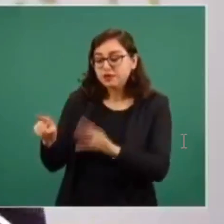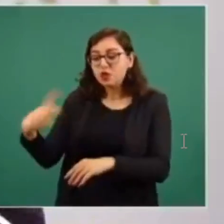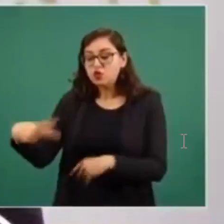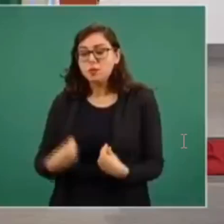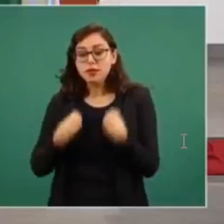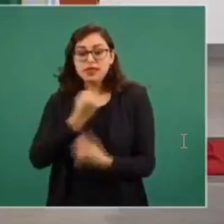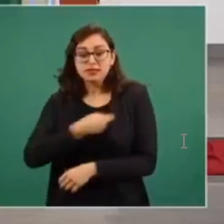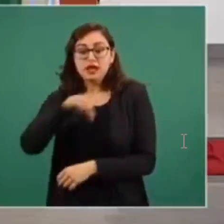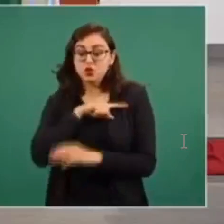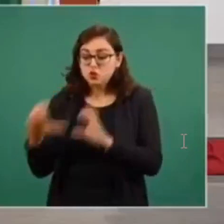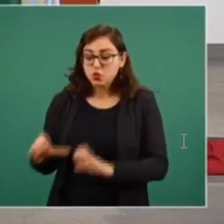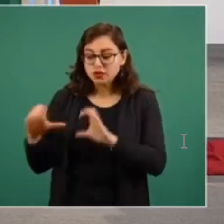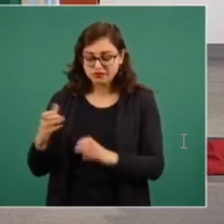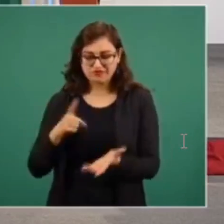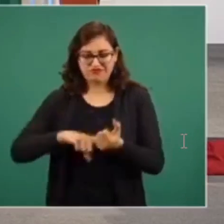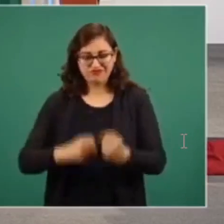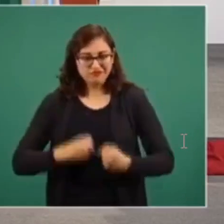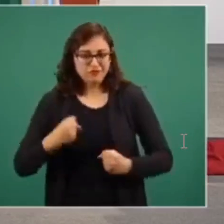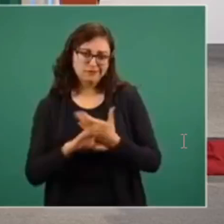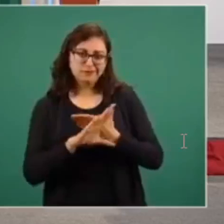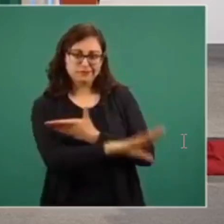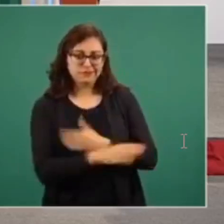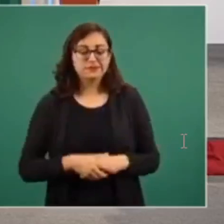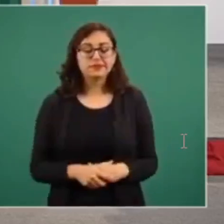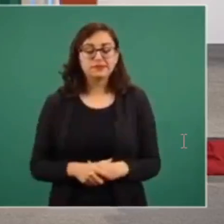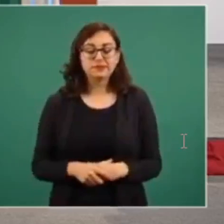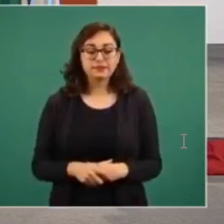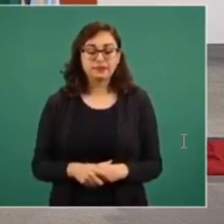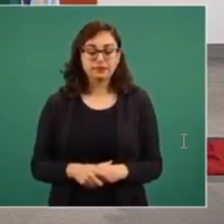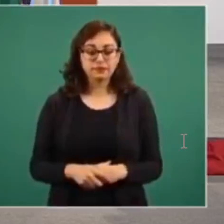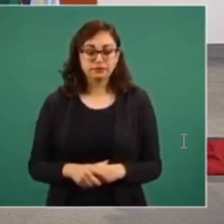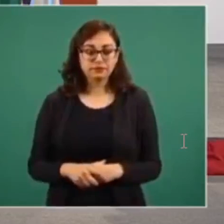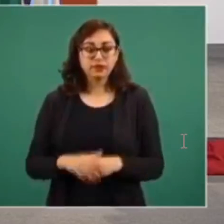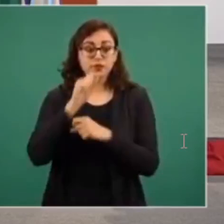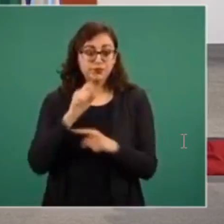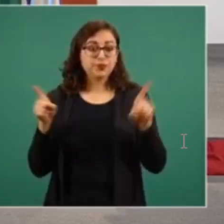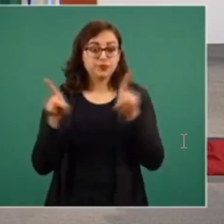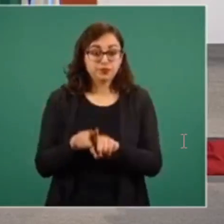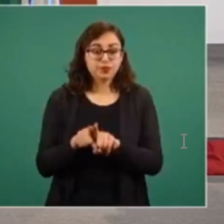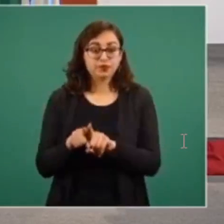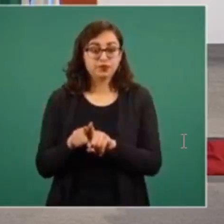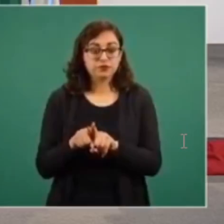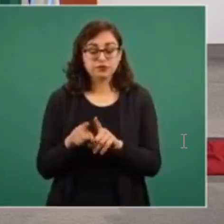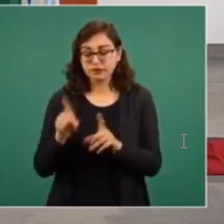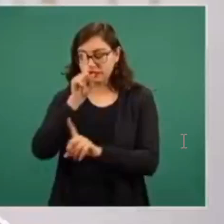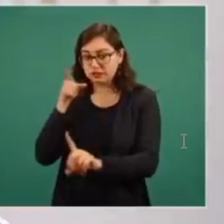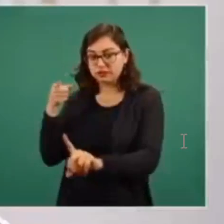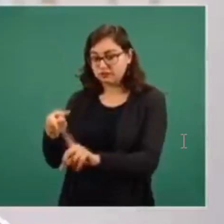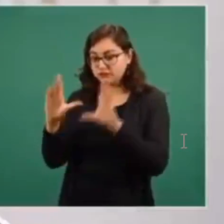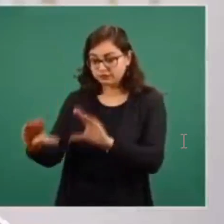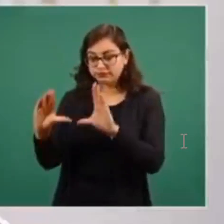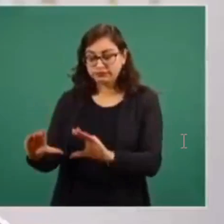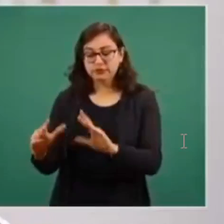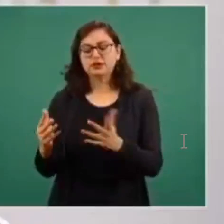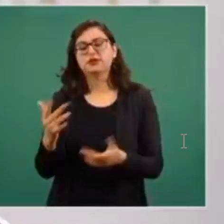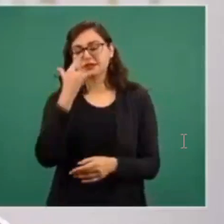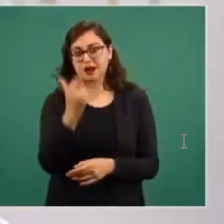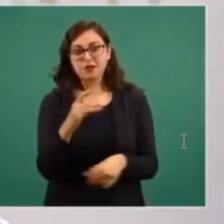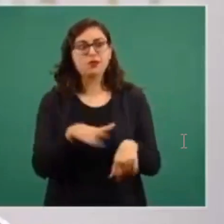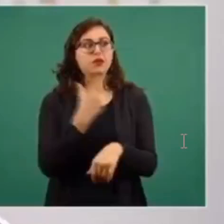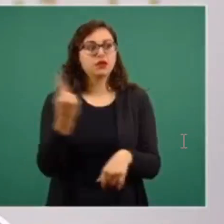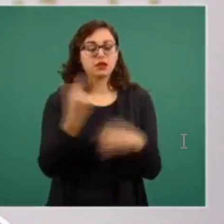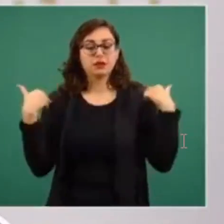vida saludable. Otra cosa importantísima es el cambio hacia una educación personalizada. Parece paradójico, pero nos han dicho maestras y